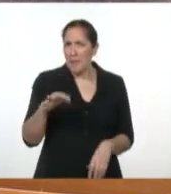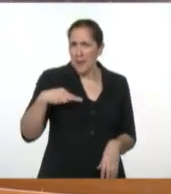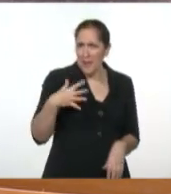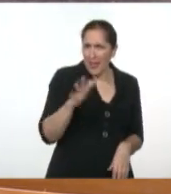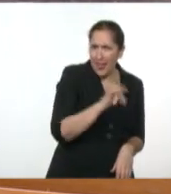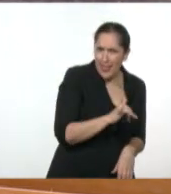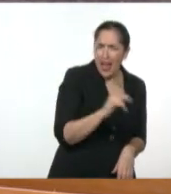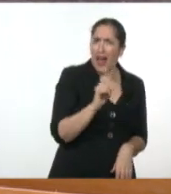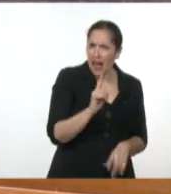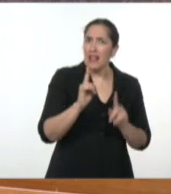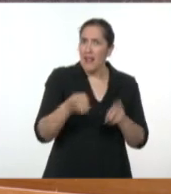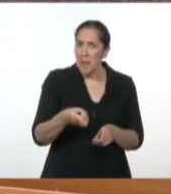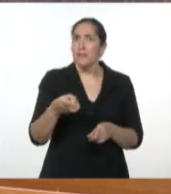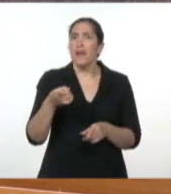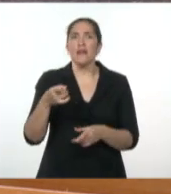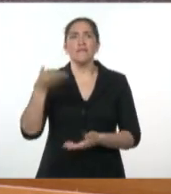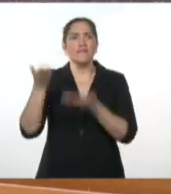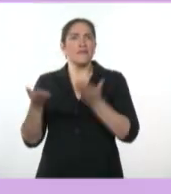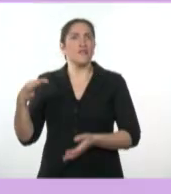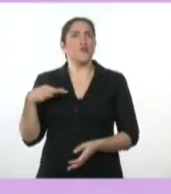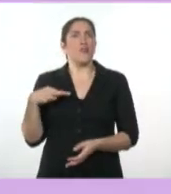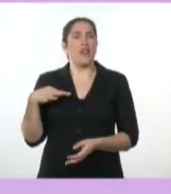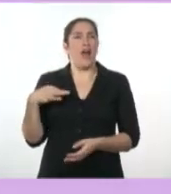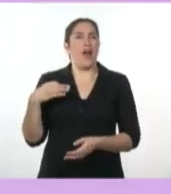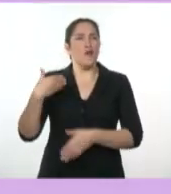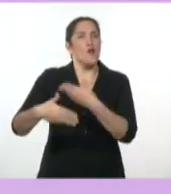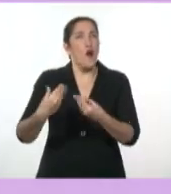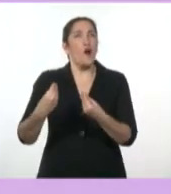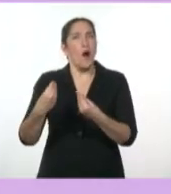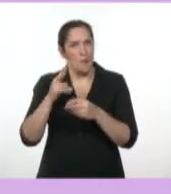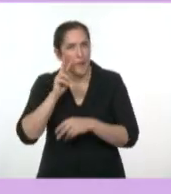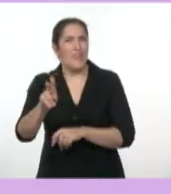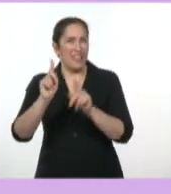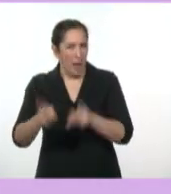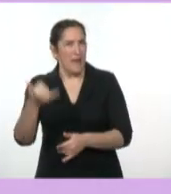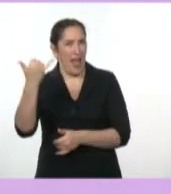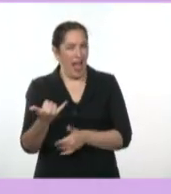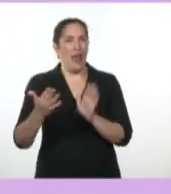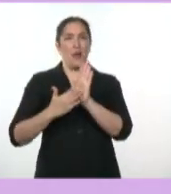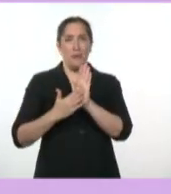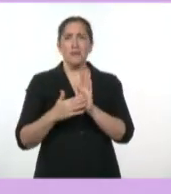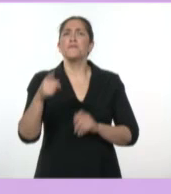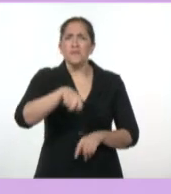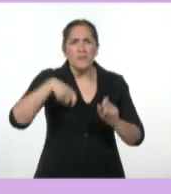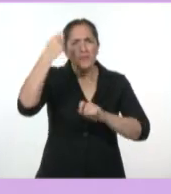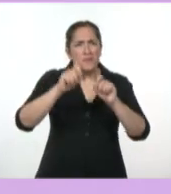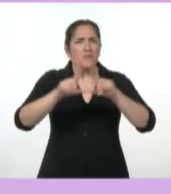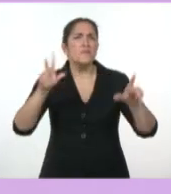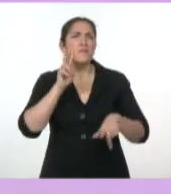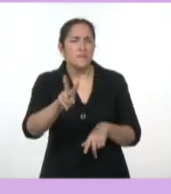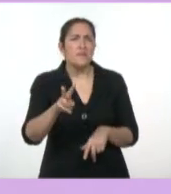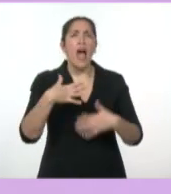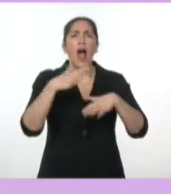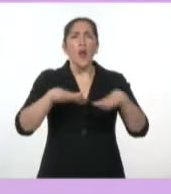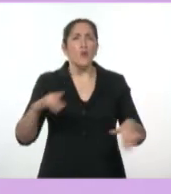cotidiana, sino también en la vida ciudadana. Está buenísimo. Bueno, vamos a ver más material. En este caso, alumnos y alumnas argumentan por qué